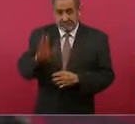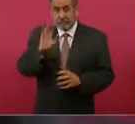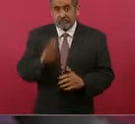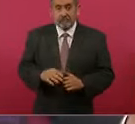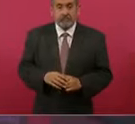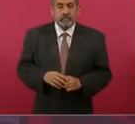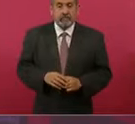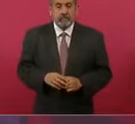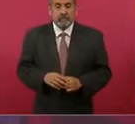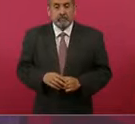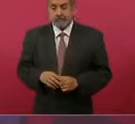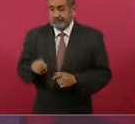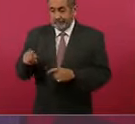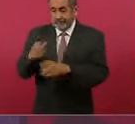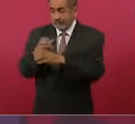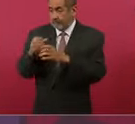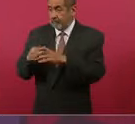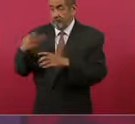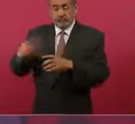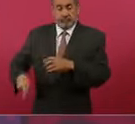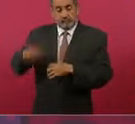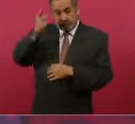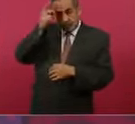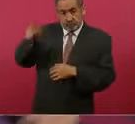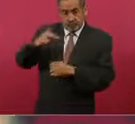Se trasladaron bienes de la nación